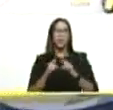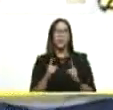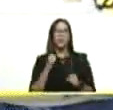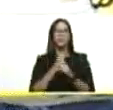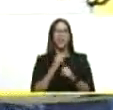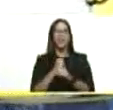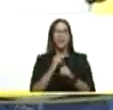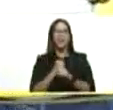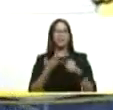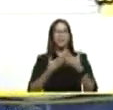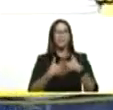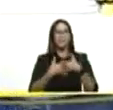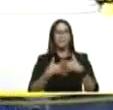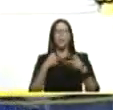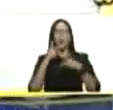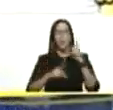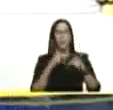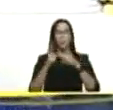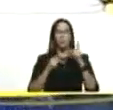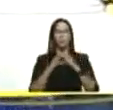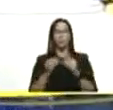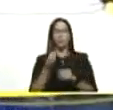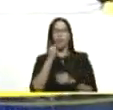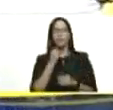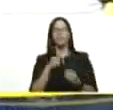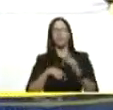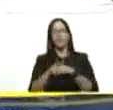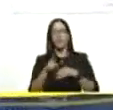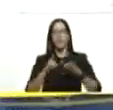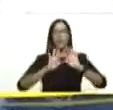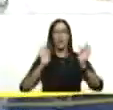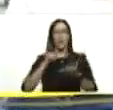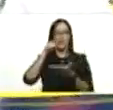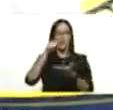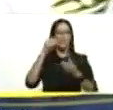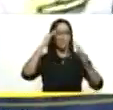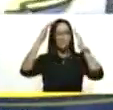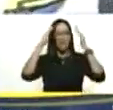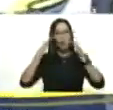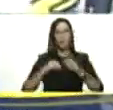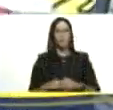trabajador de esta planta que produce todos estos alimentos que van a los módulos CLA. Un saludo, Eli.